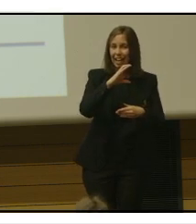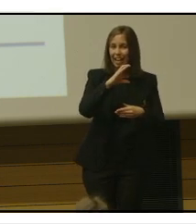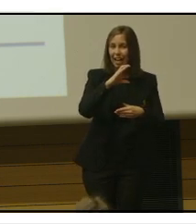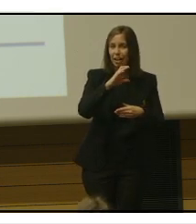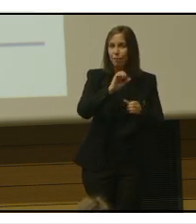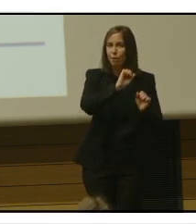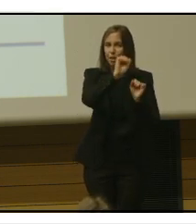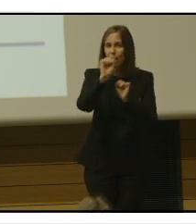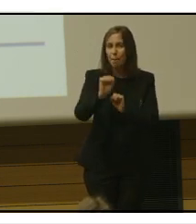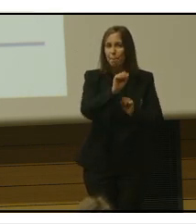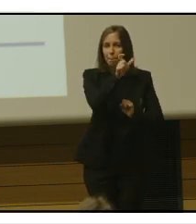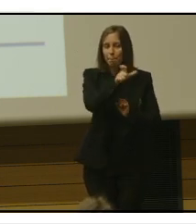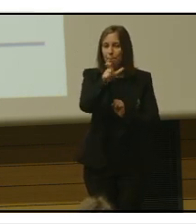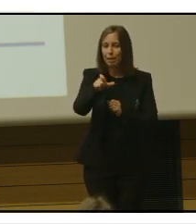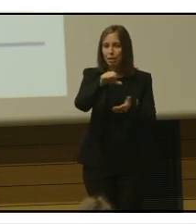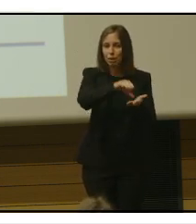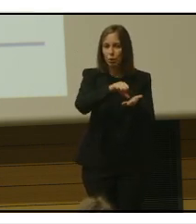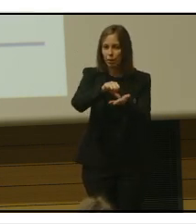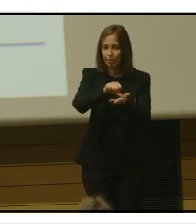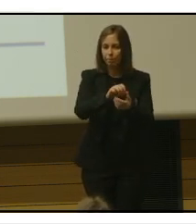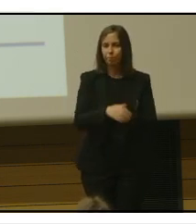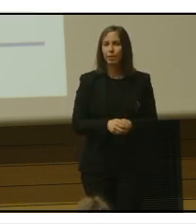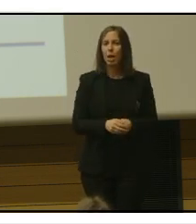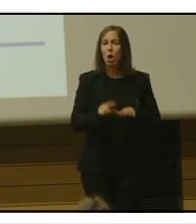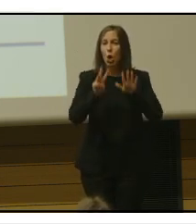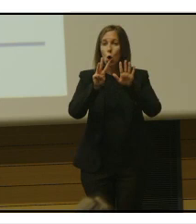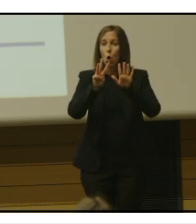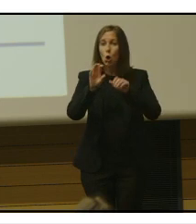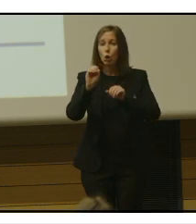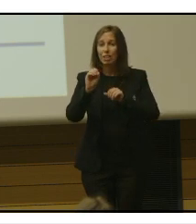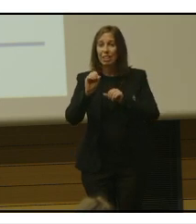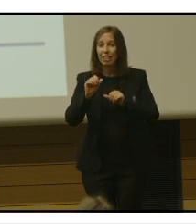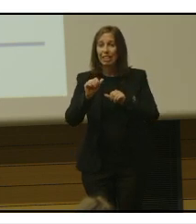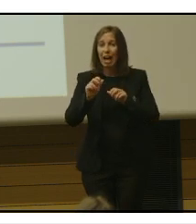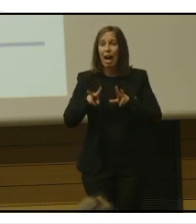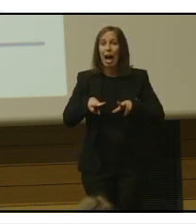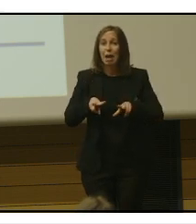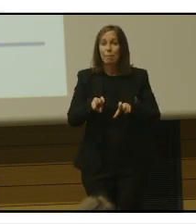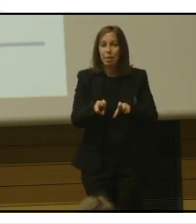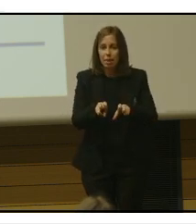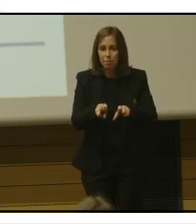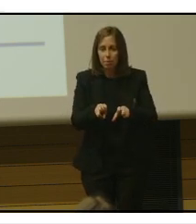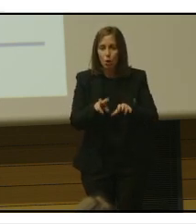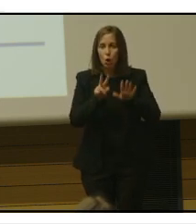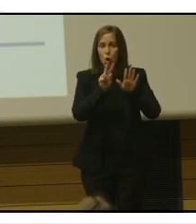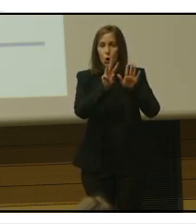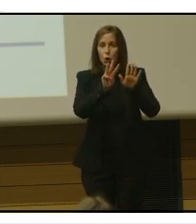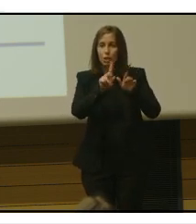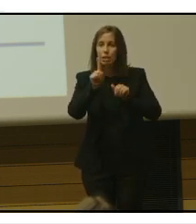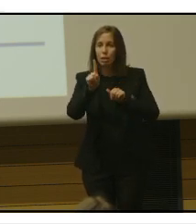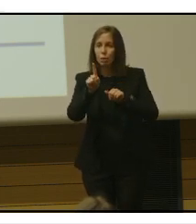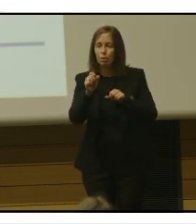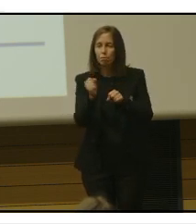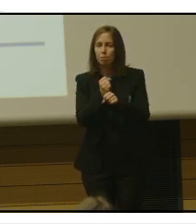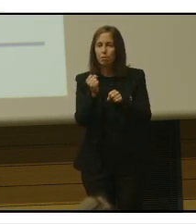poblacional frente al humo ambiental de tabaco. Principios de los años 80, 1981, se empiezan a publicar trabajos realmente interesantes en donde